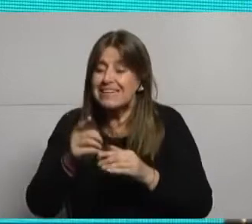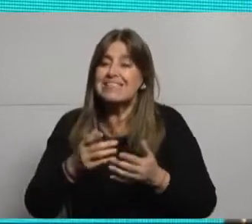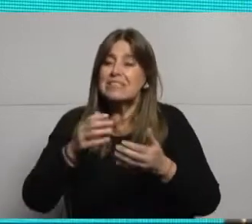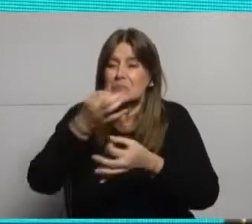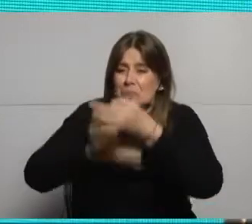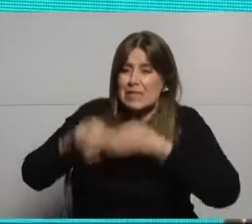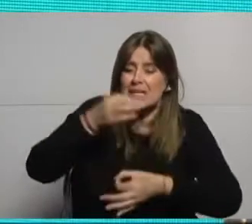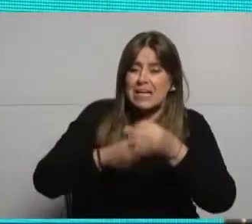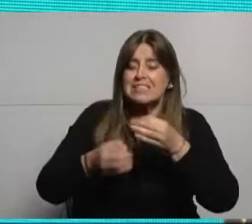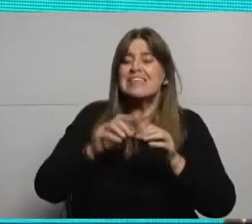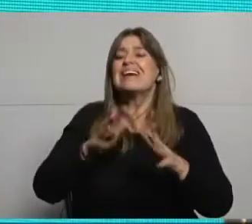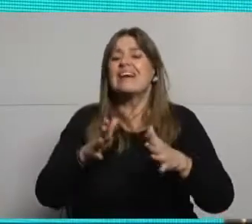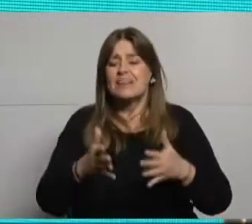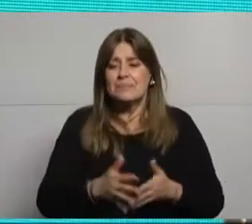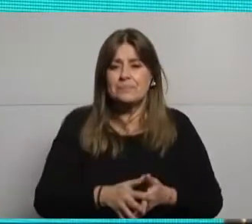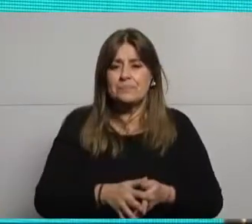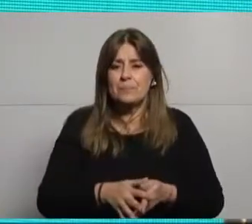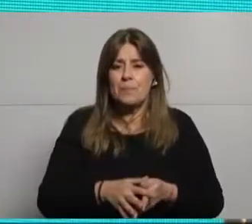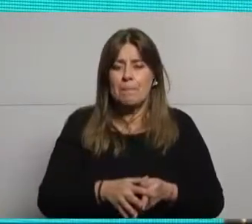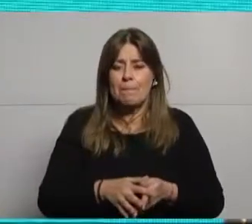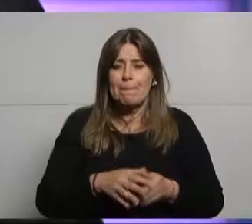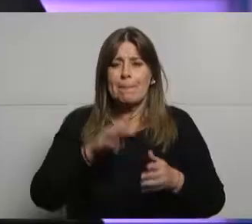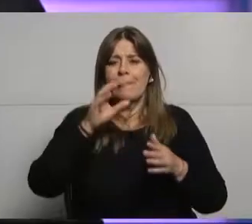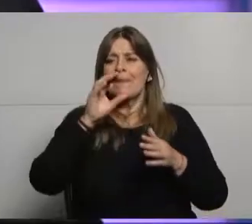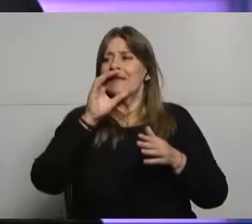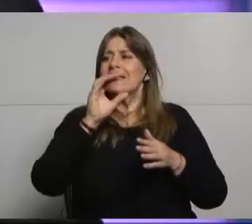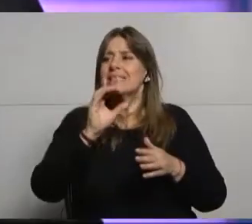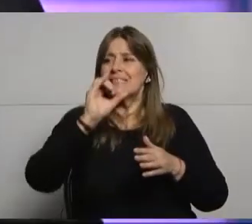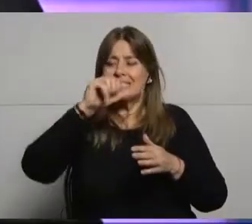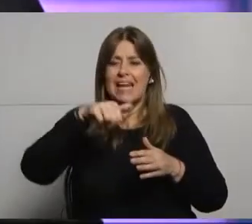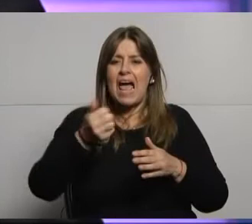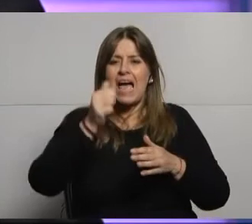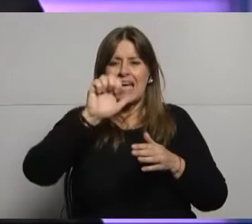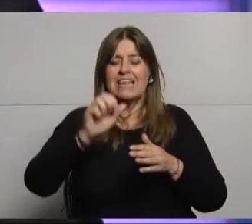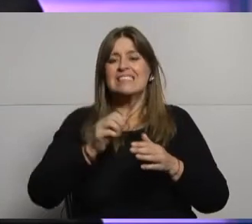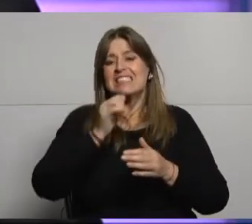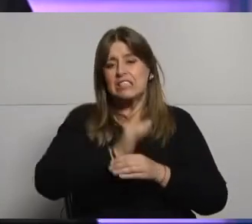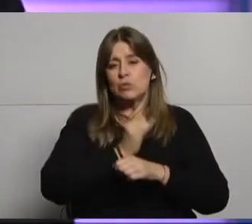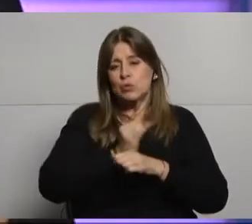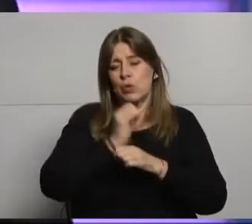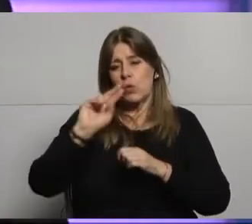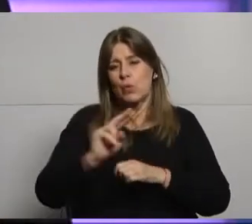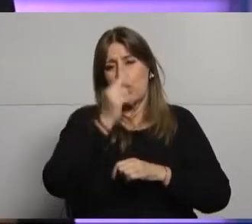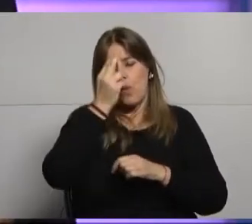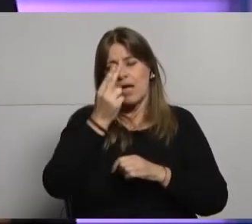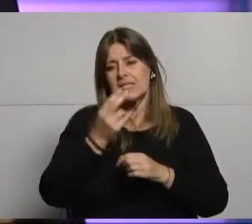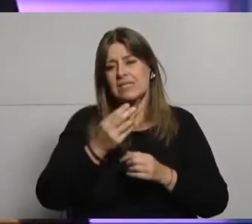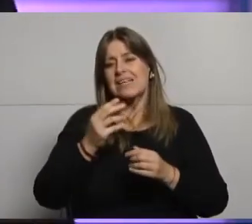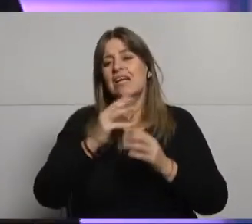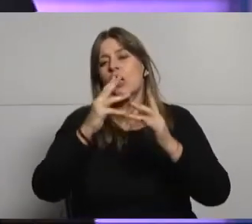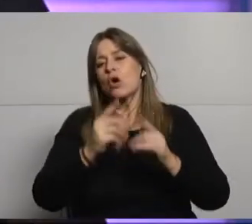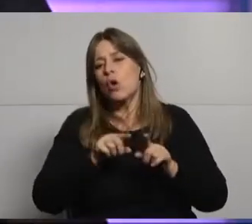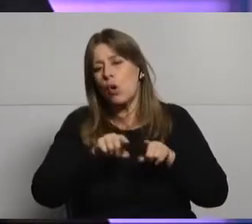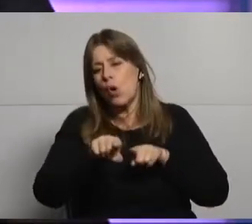que nos expliques un poquito en qué consiste. Bien. El SINAE es la institución en Uruguay que se encarga de